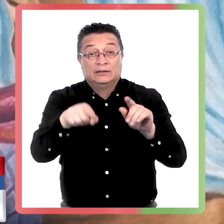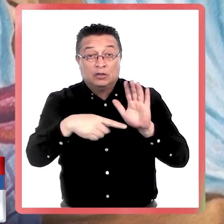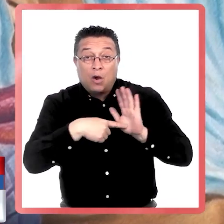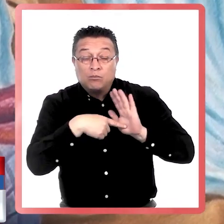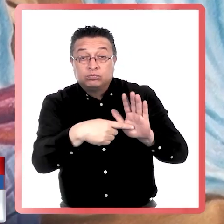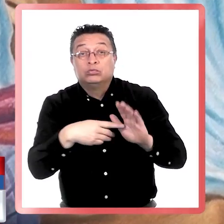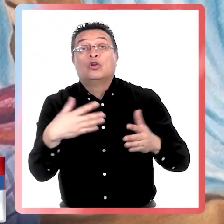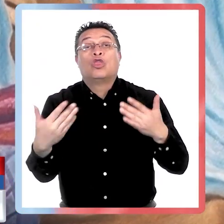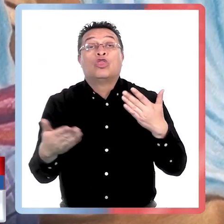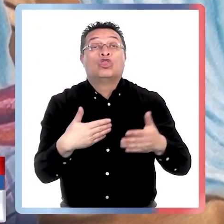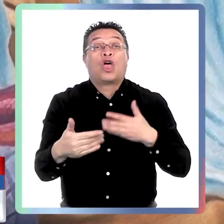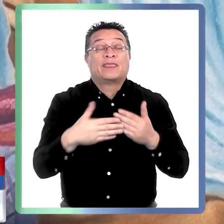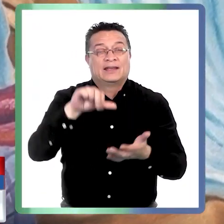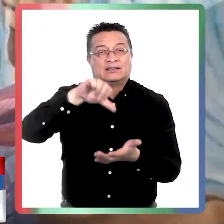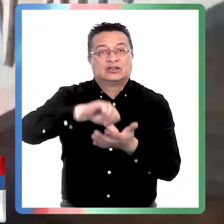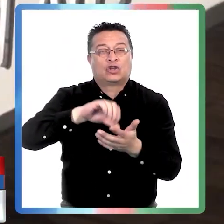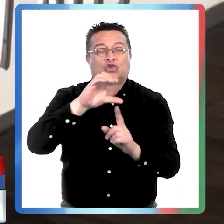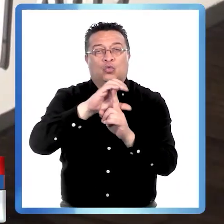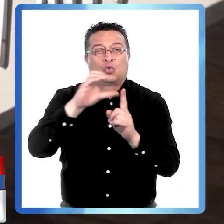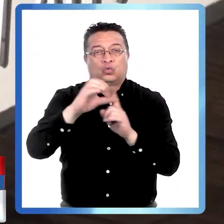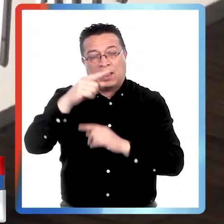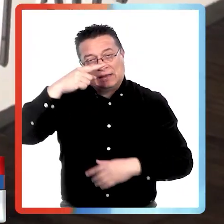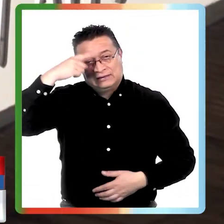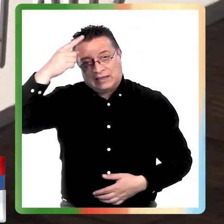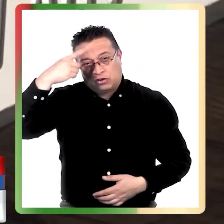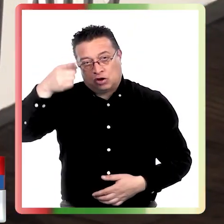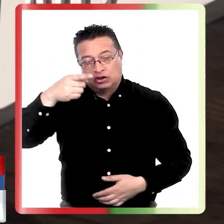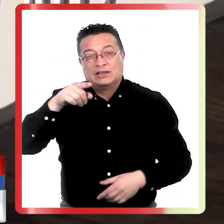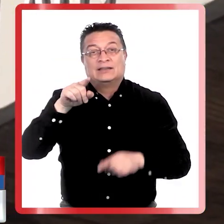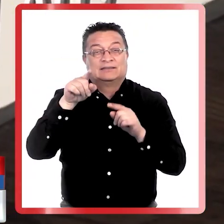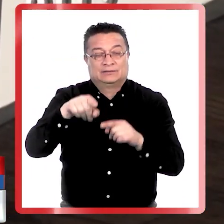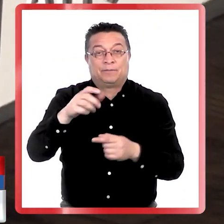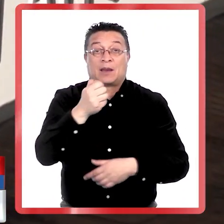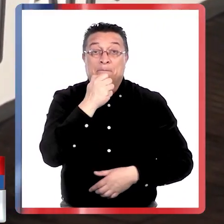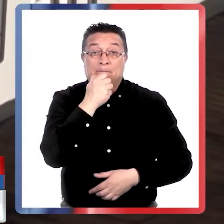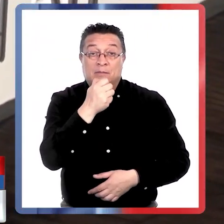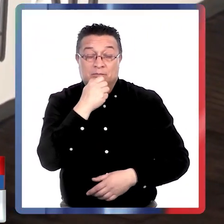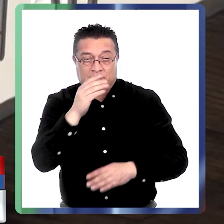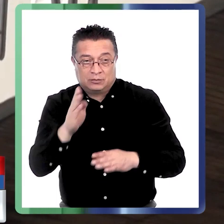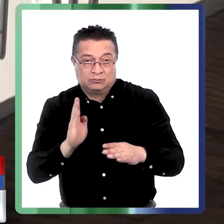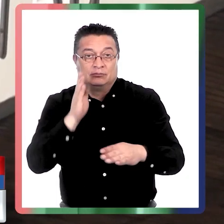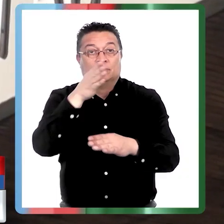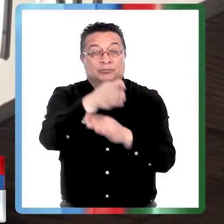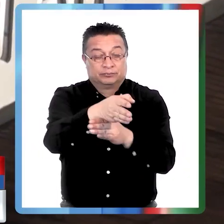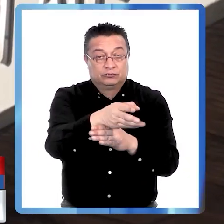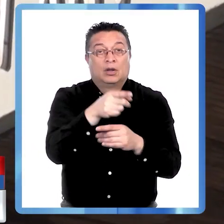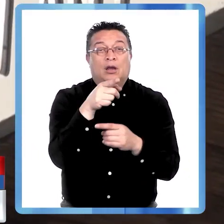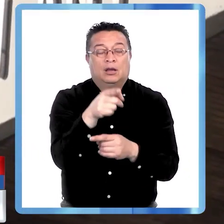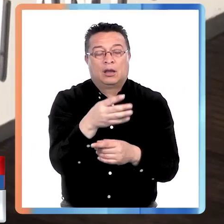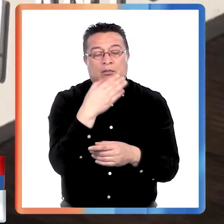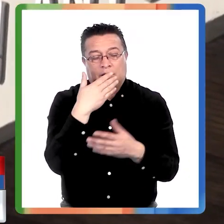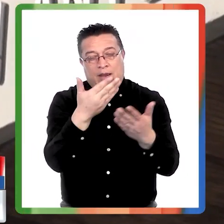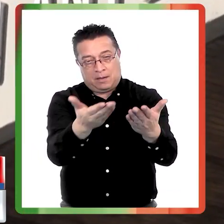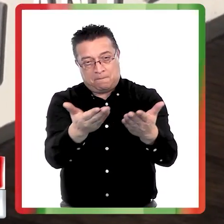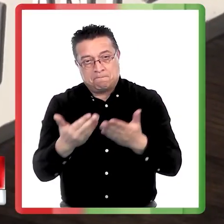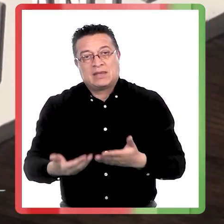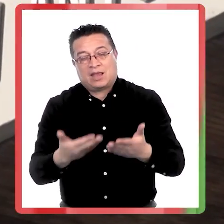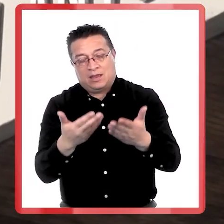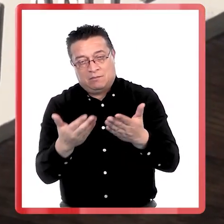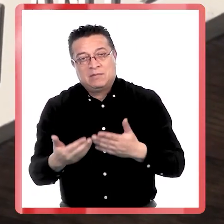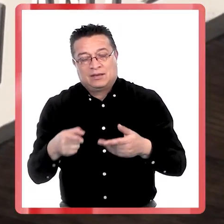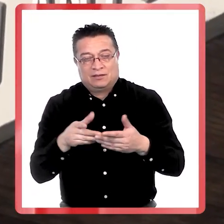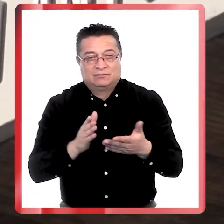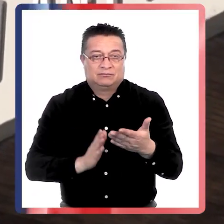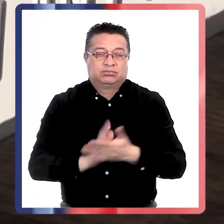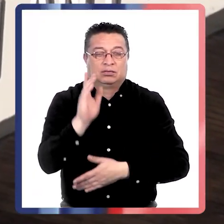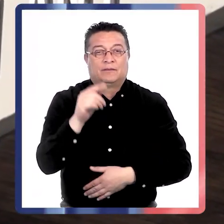Esta exposición será en el Centro Cultural San Antonio. Fue Gabriela Flores, periodista del Espacio Cultural, quien extendió la invitación